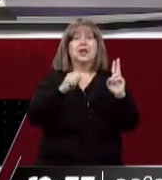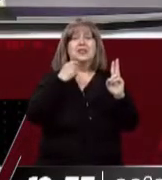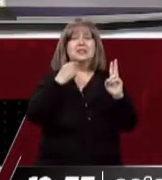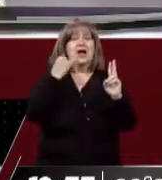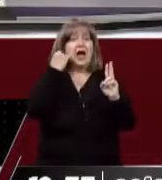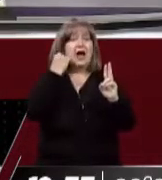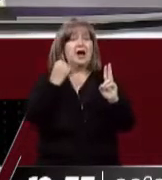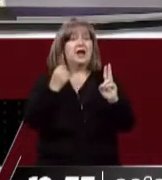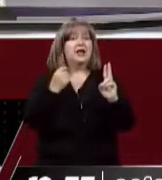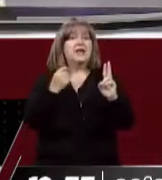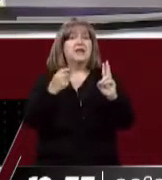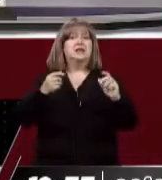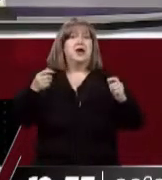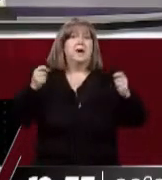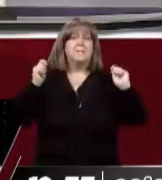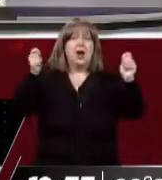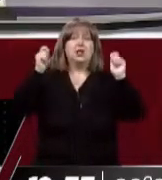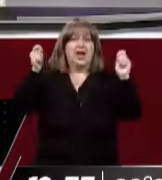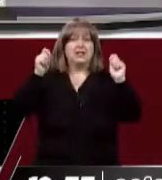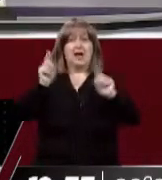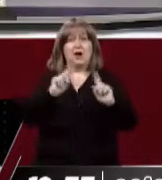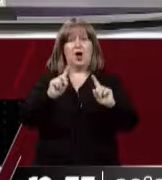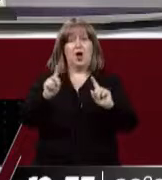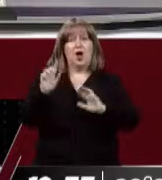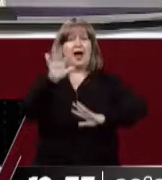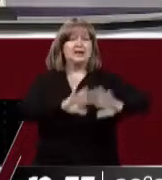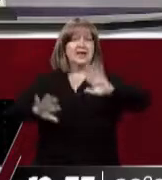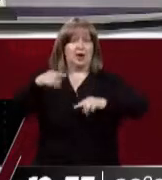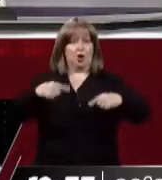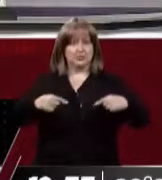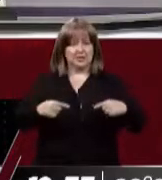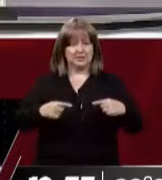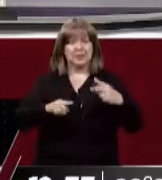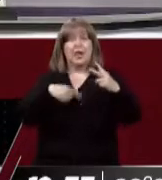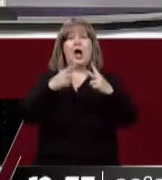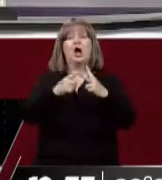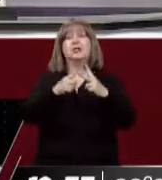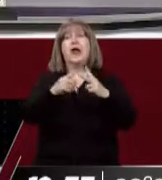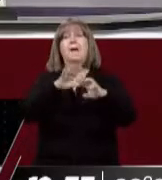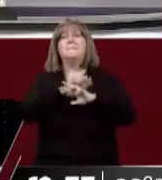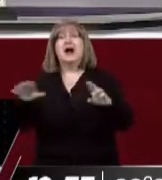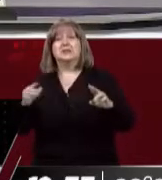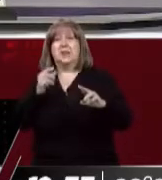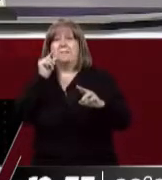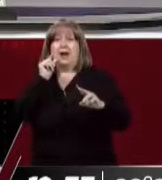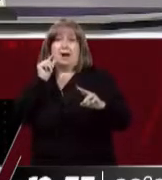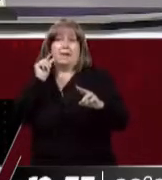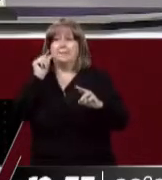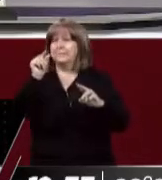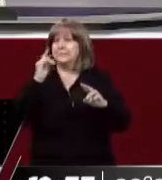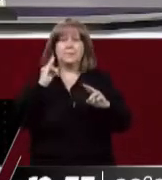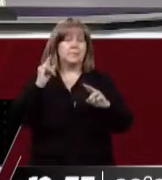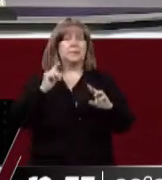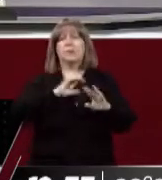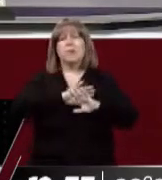dice tenemos que generar hechos no protestas otro decía en un tono más elevado basta de quedarse puteando tenemos que pasar a la acción pongamos